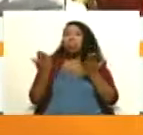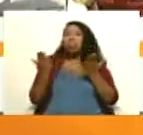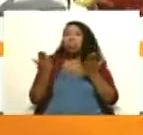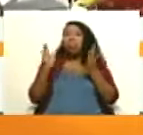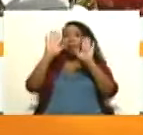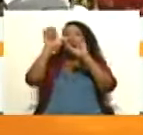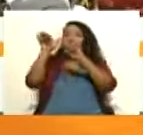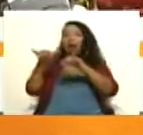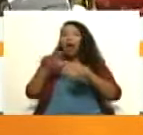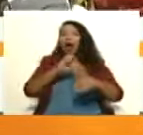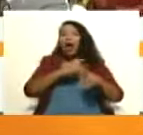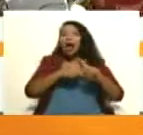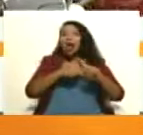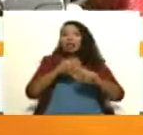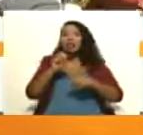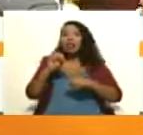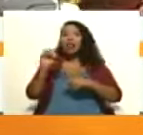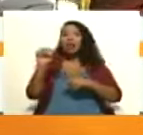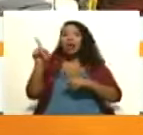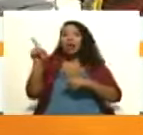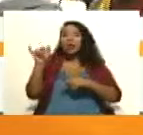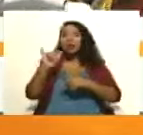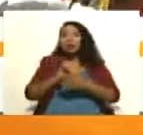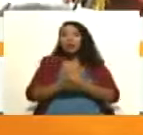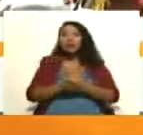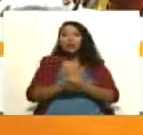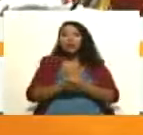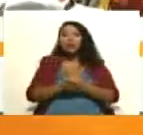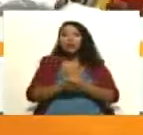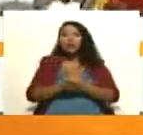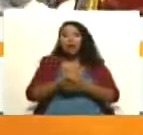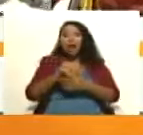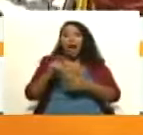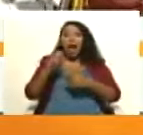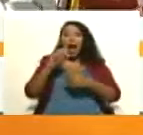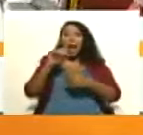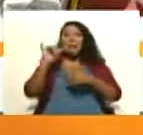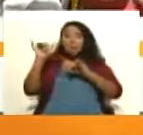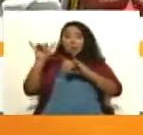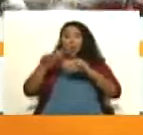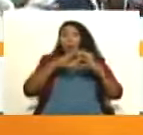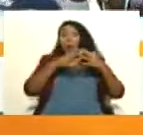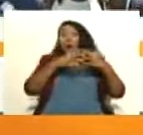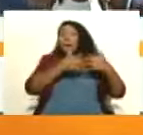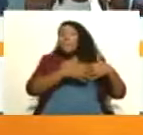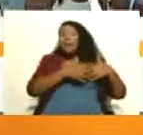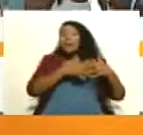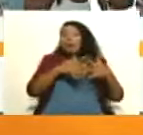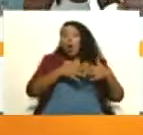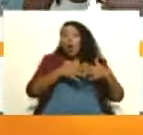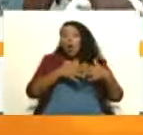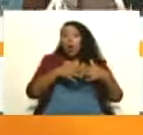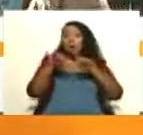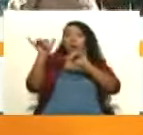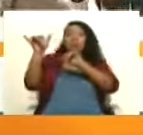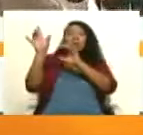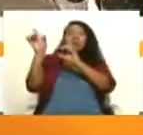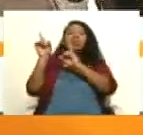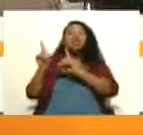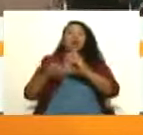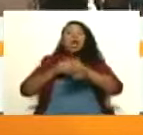La ExxonMobil se autoadjudicó a través de sus esclavos, presidente y vicepresidente de